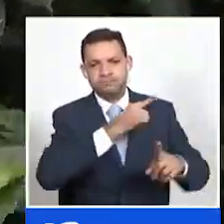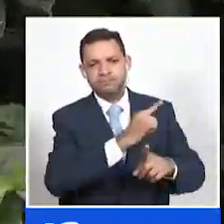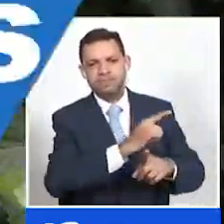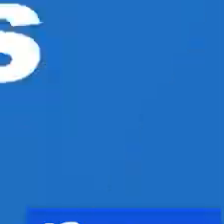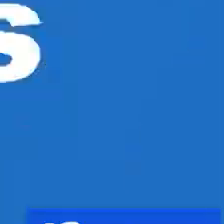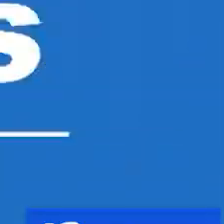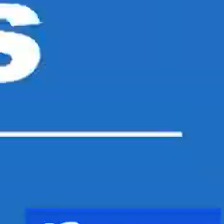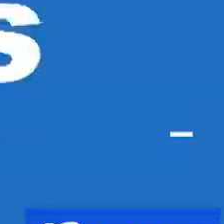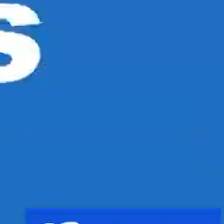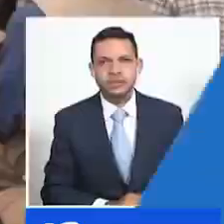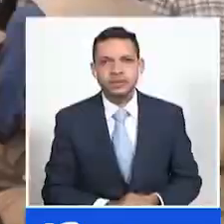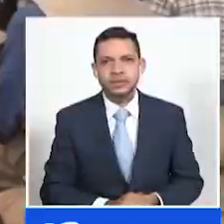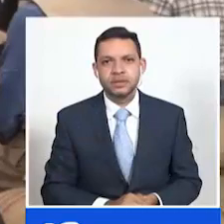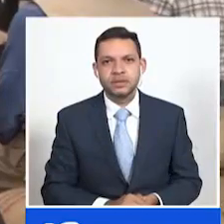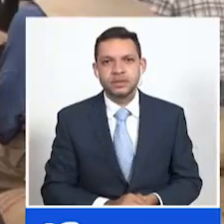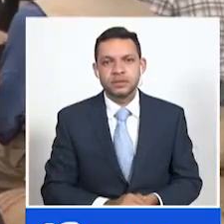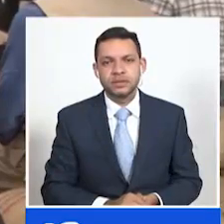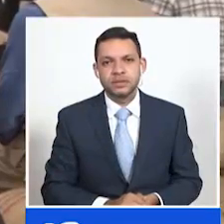bioseguridad.